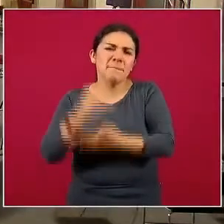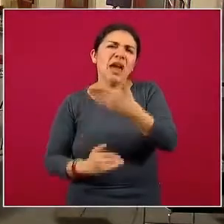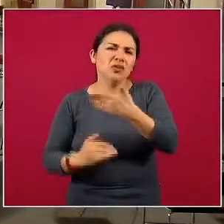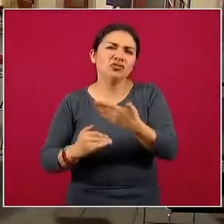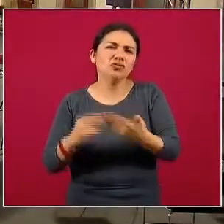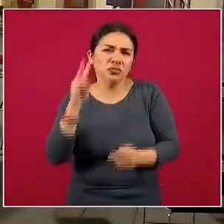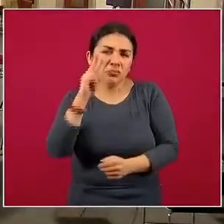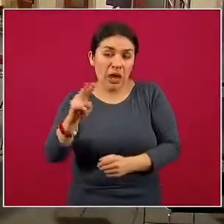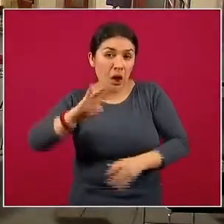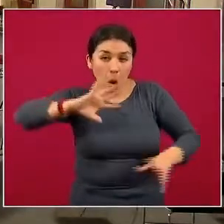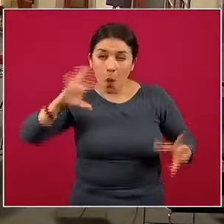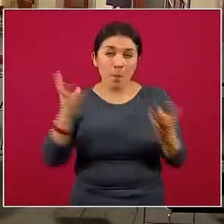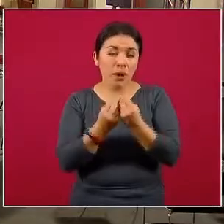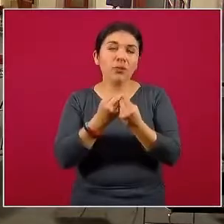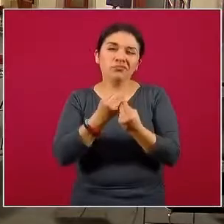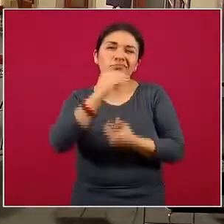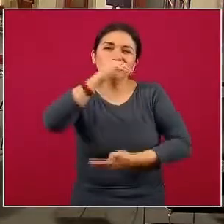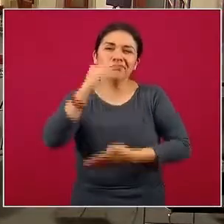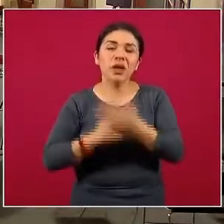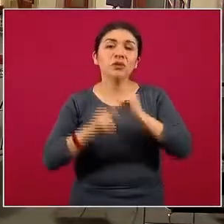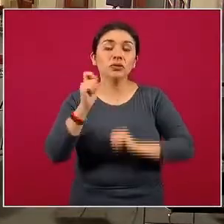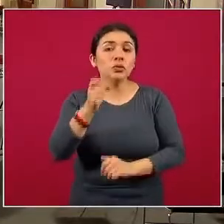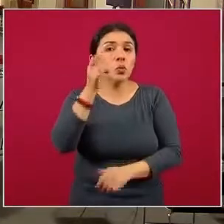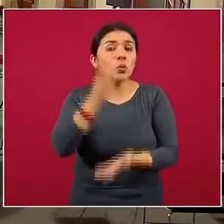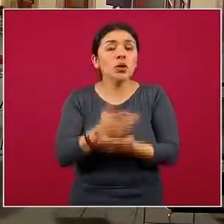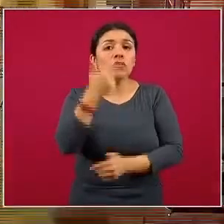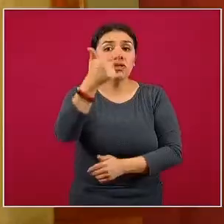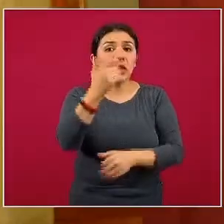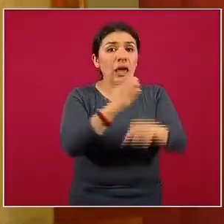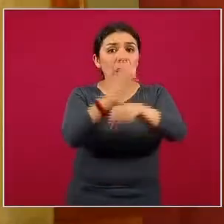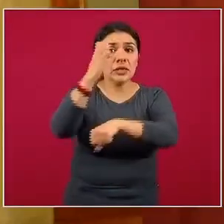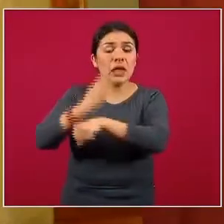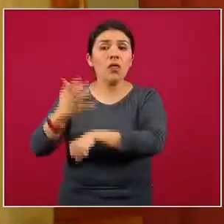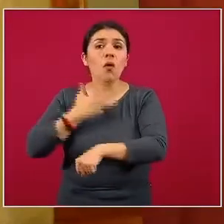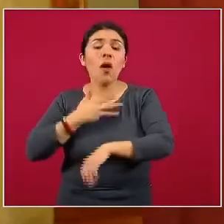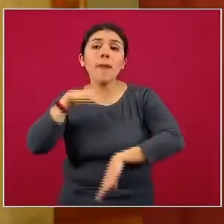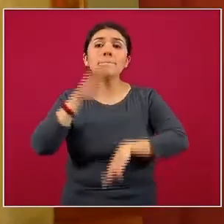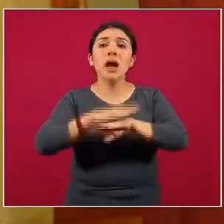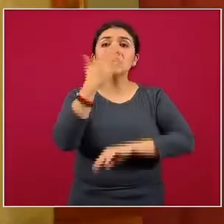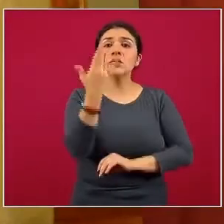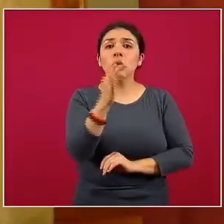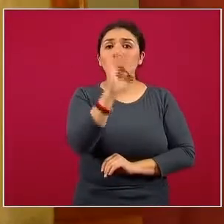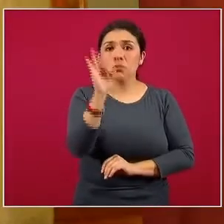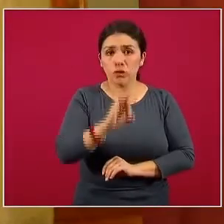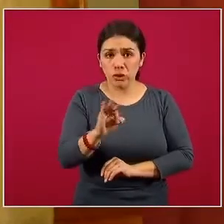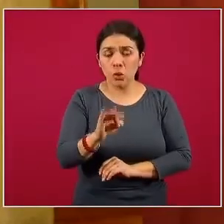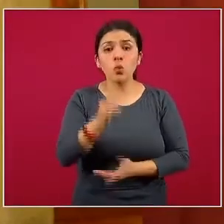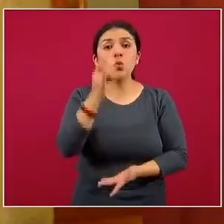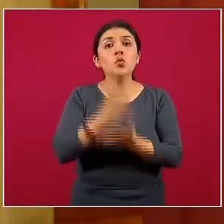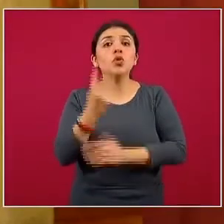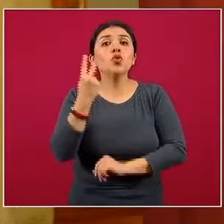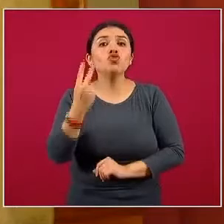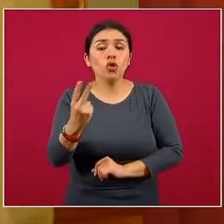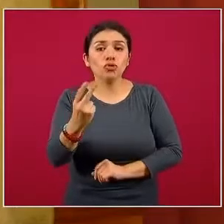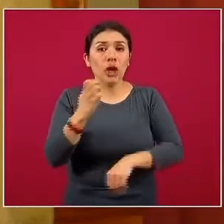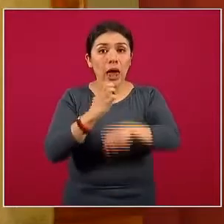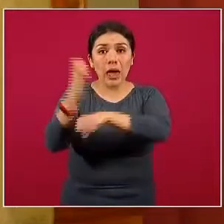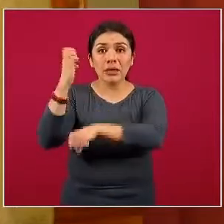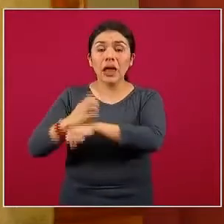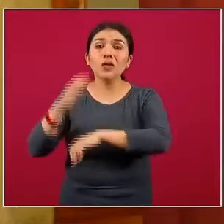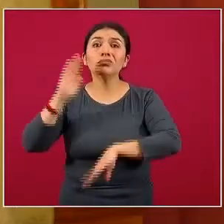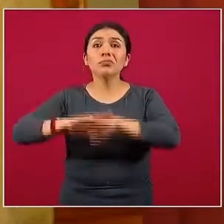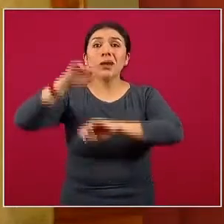en función del total. Ayer veíamos que eran solo 7 entidades las que superaban el 50% y son solo 2 las que superan